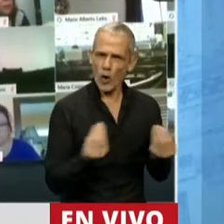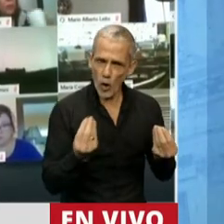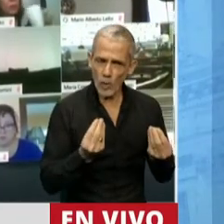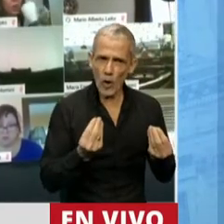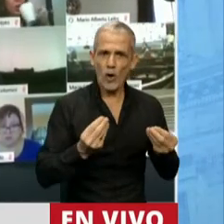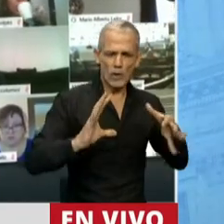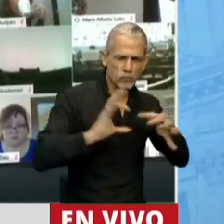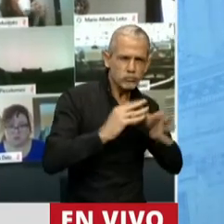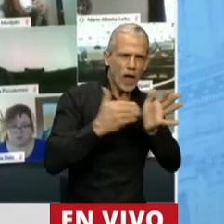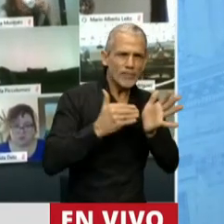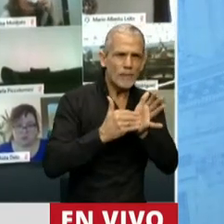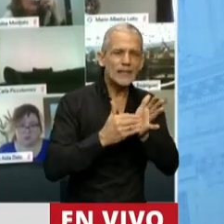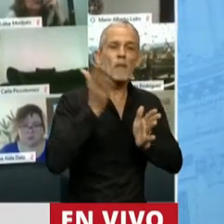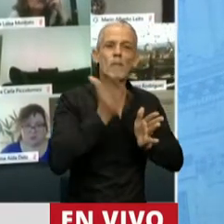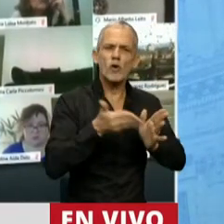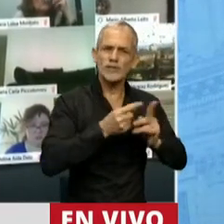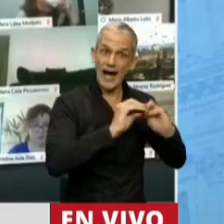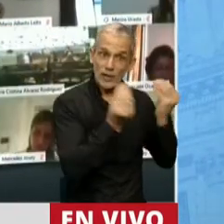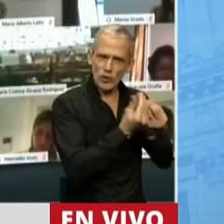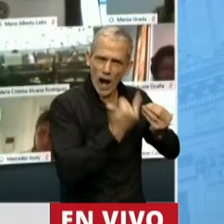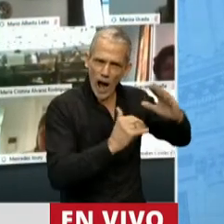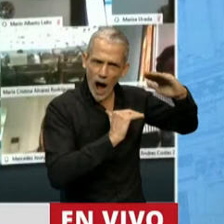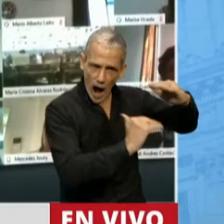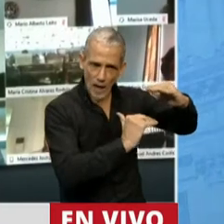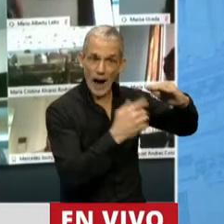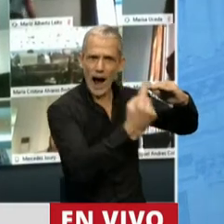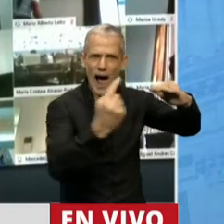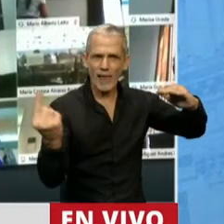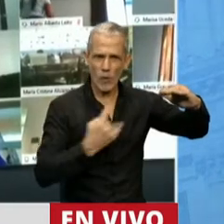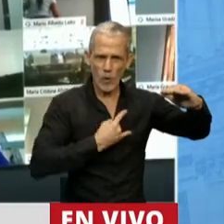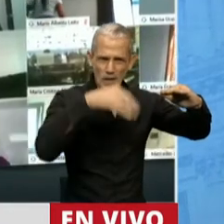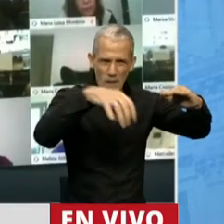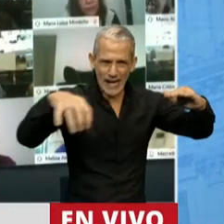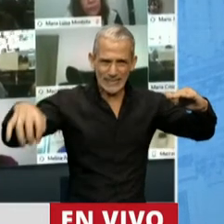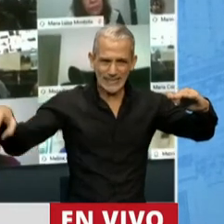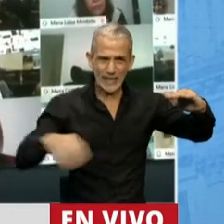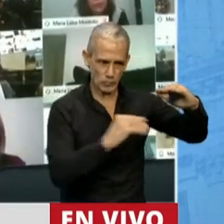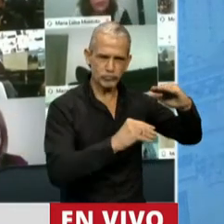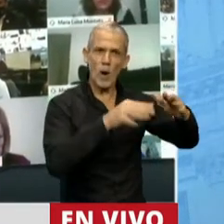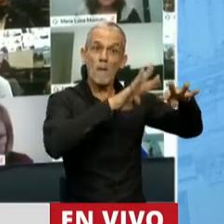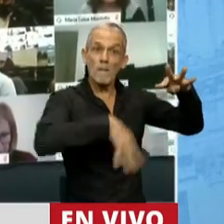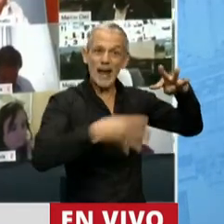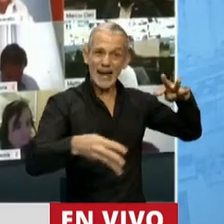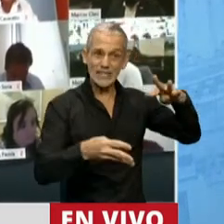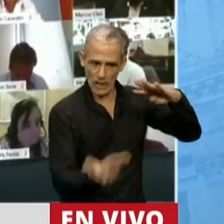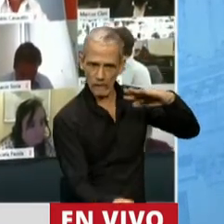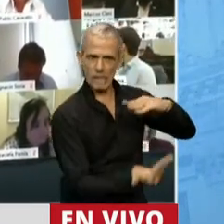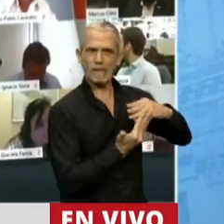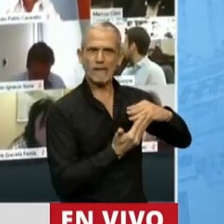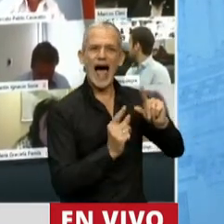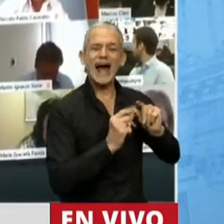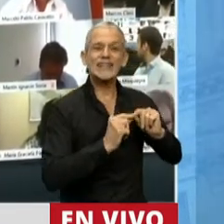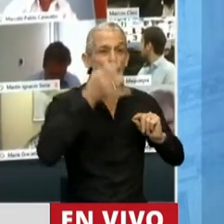conforme la proporción del total que para cada una surge de la planilla anexa al